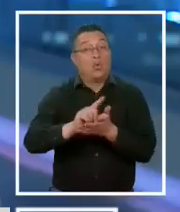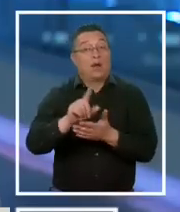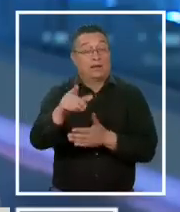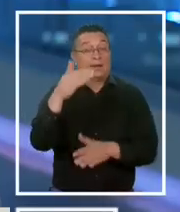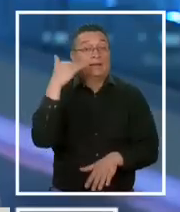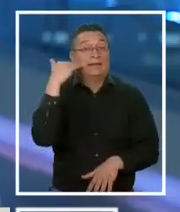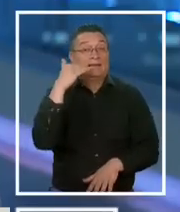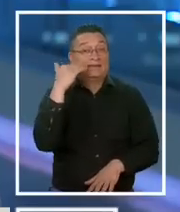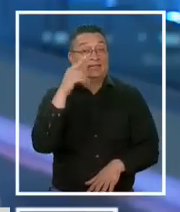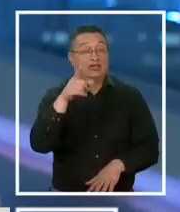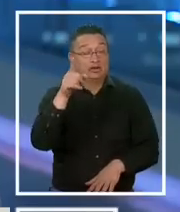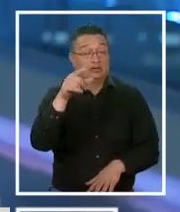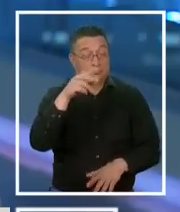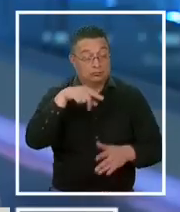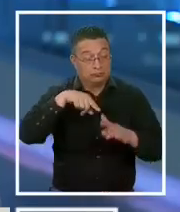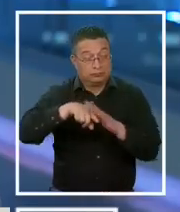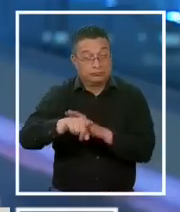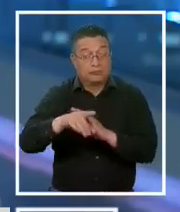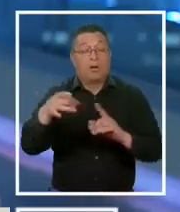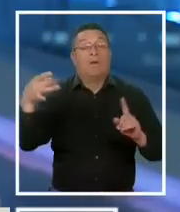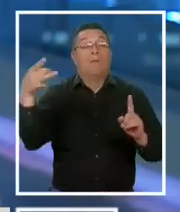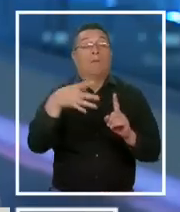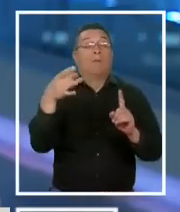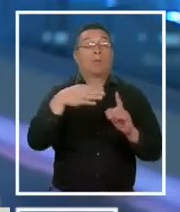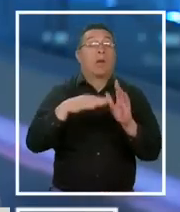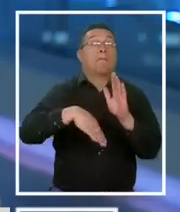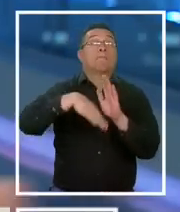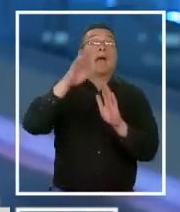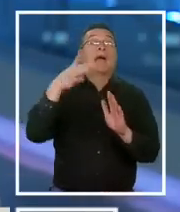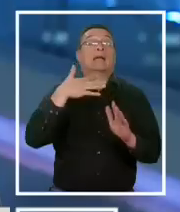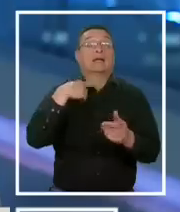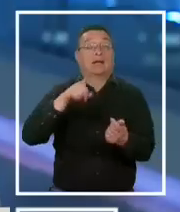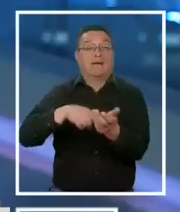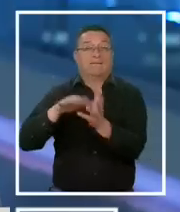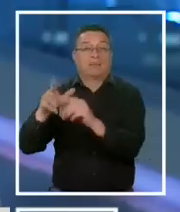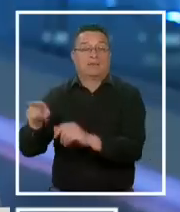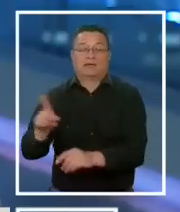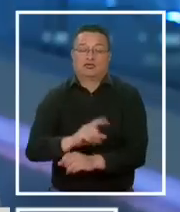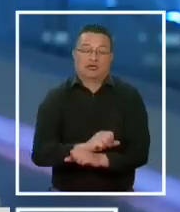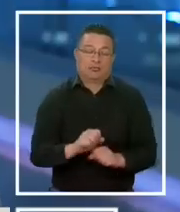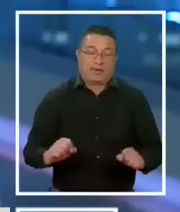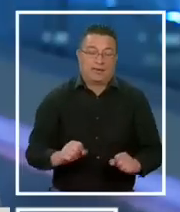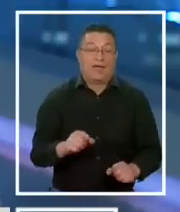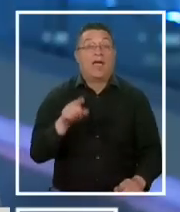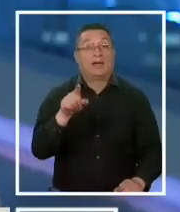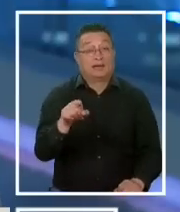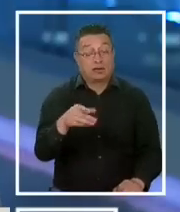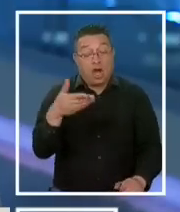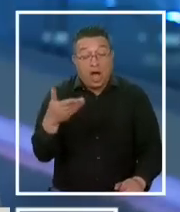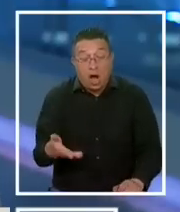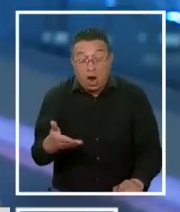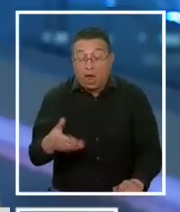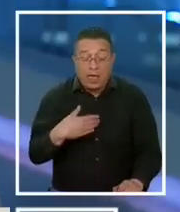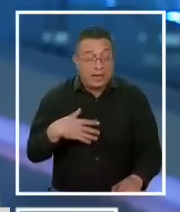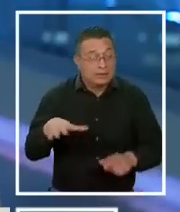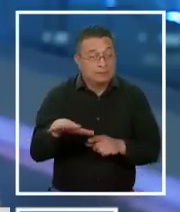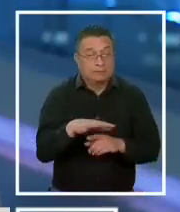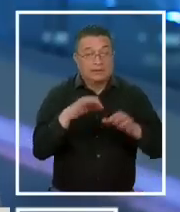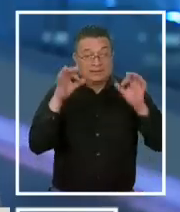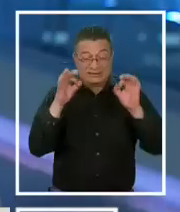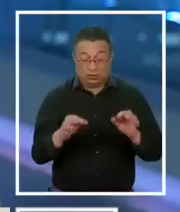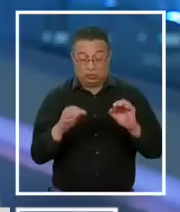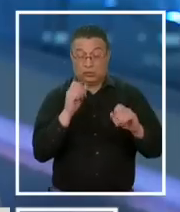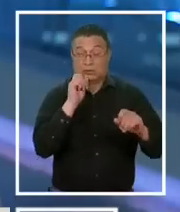ese niño va a estar no sea más vulnerador de lo que fue su familia y eso hoy día Matías no estamos en condiciones de asegurar